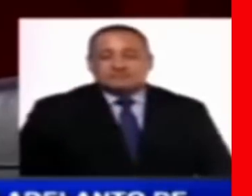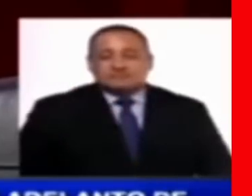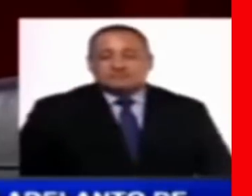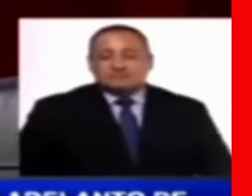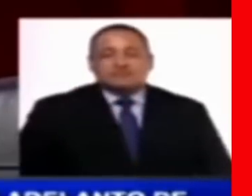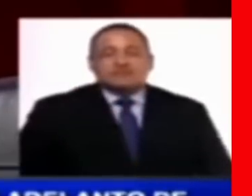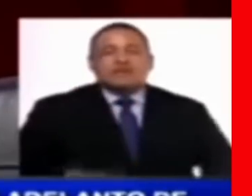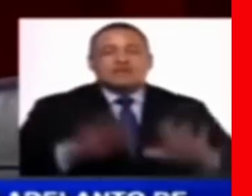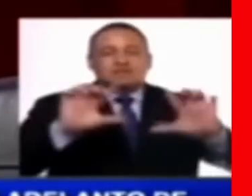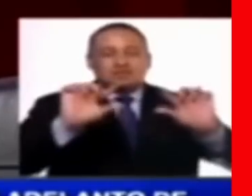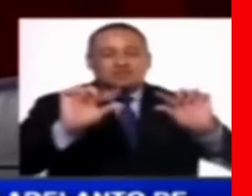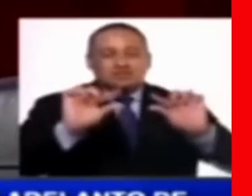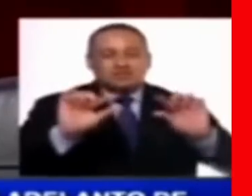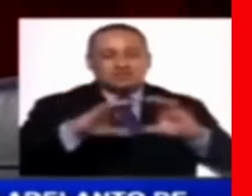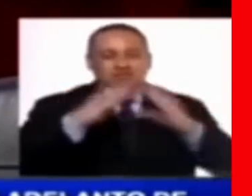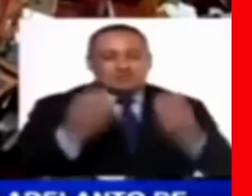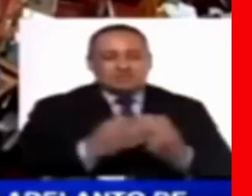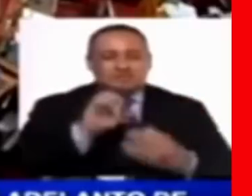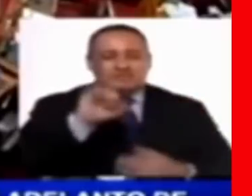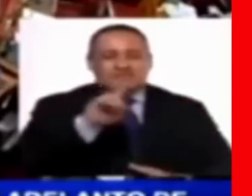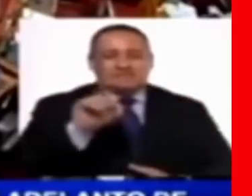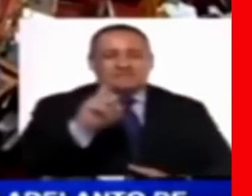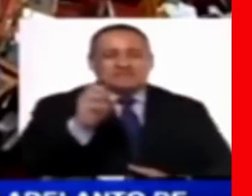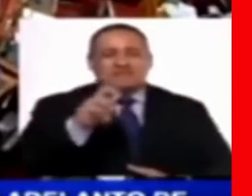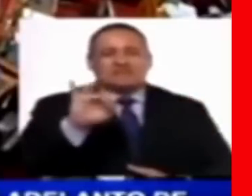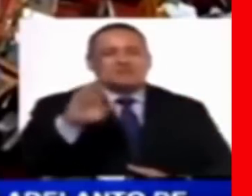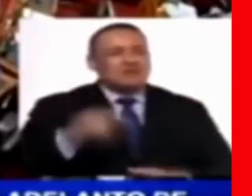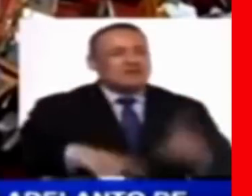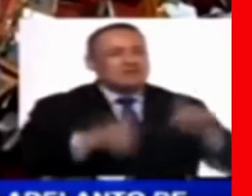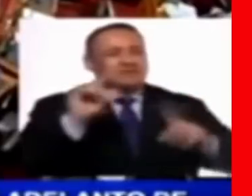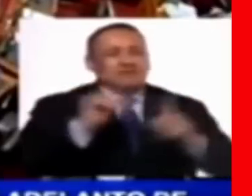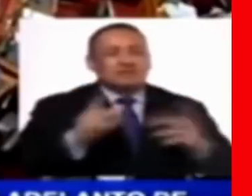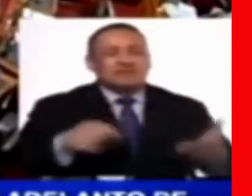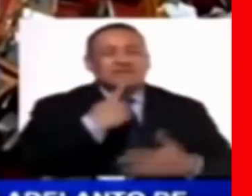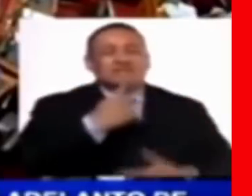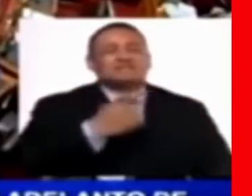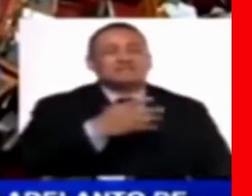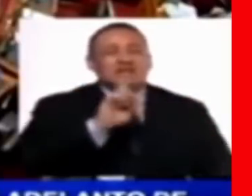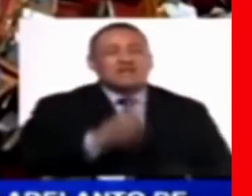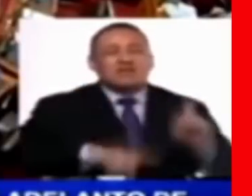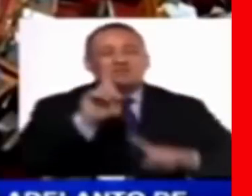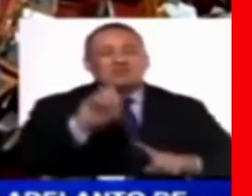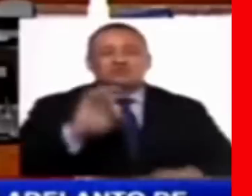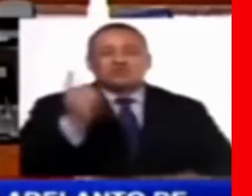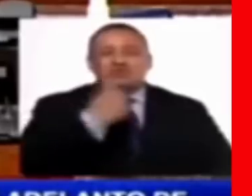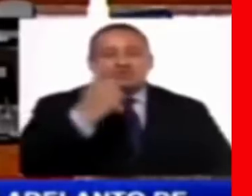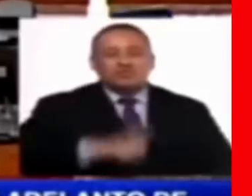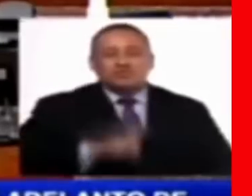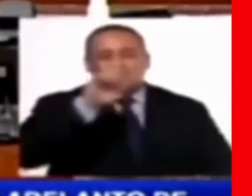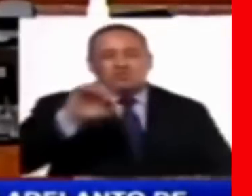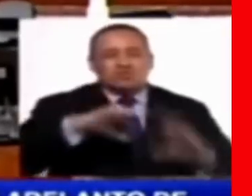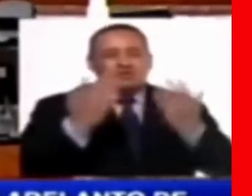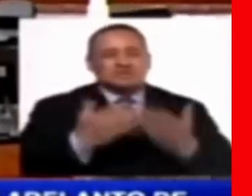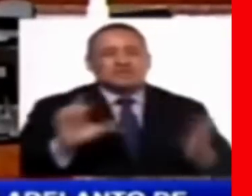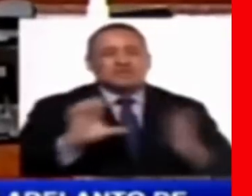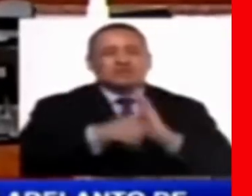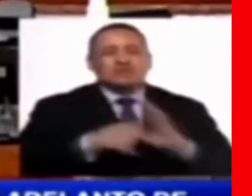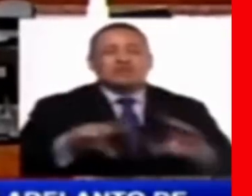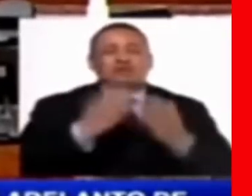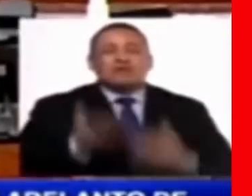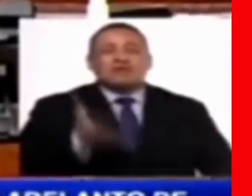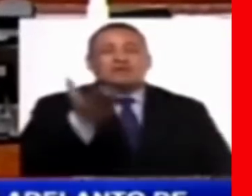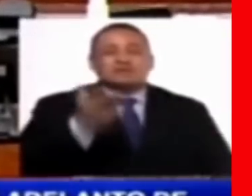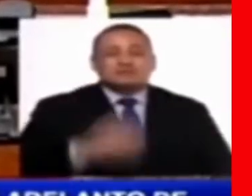A ver, un momento, congresista Lizarzaburu. ¿Hay alguna palabra que retirar? Sí, adelante. Uno solo, congresista, luego la congresista.